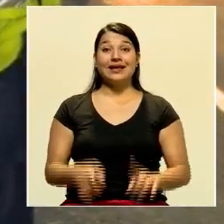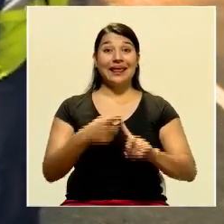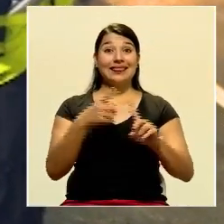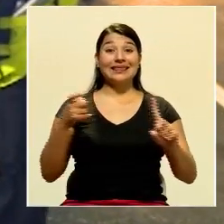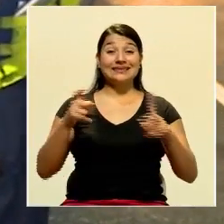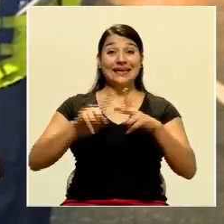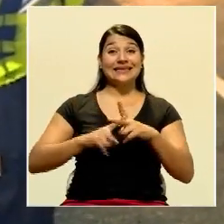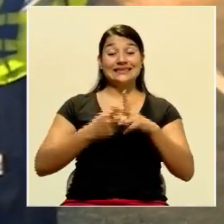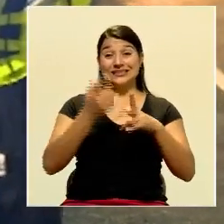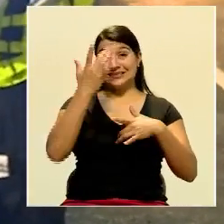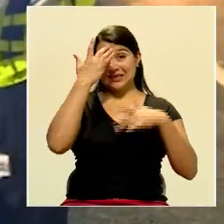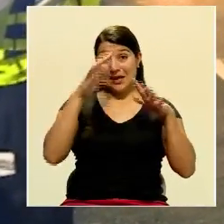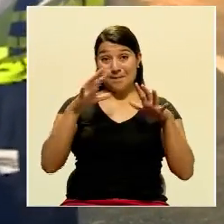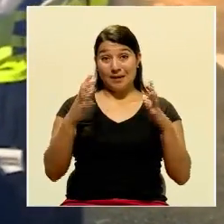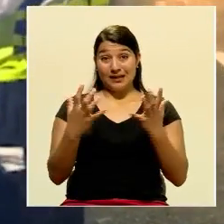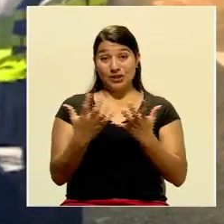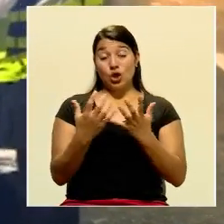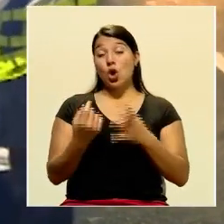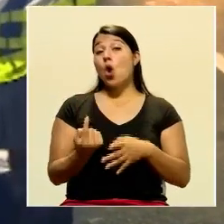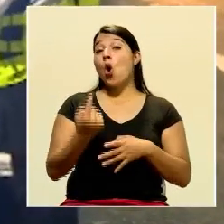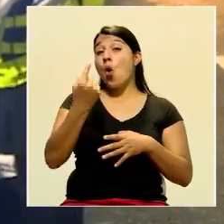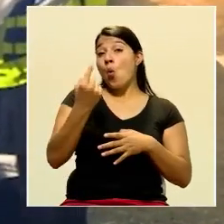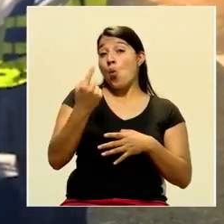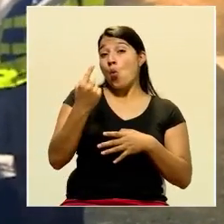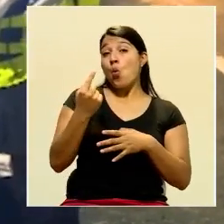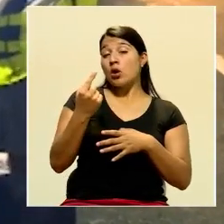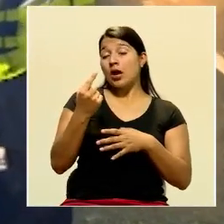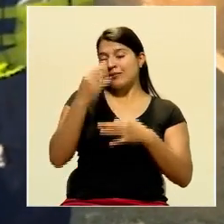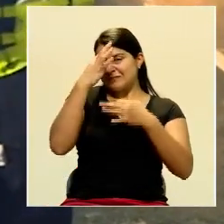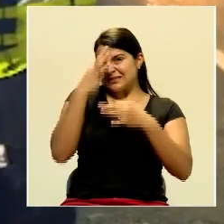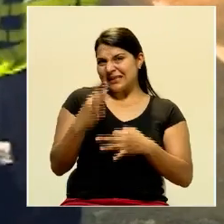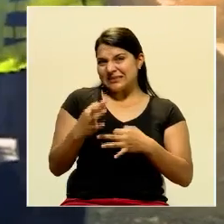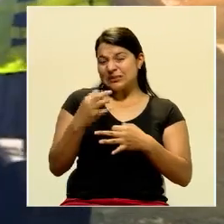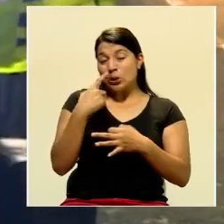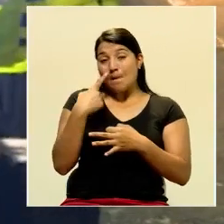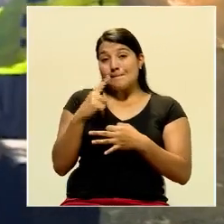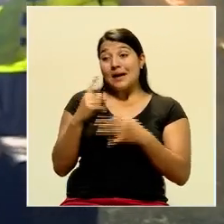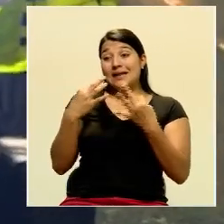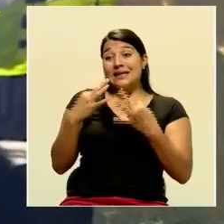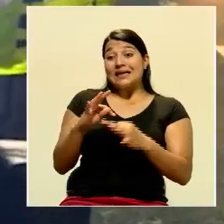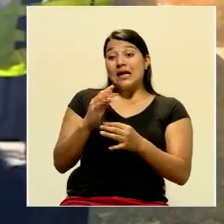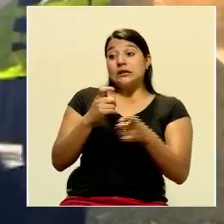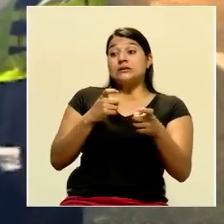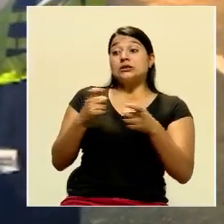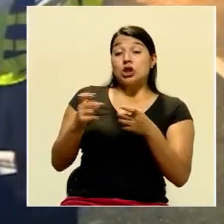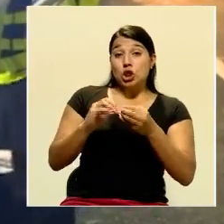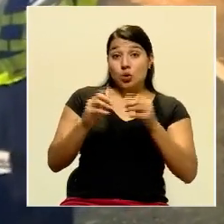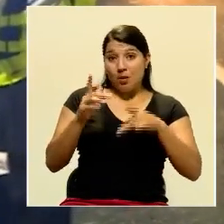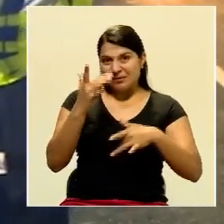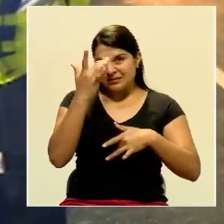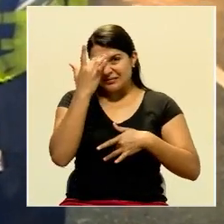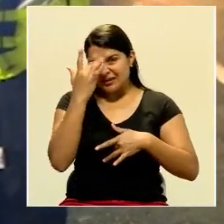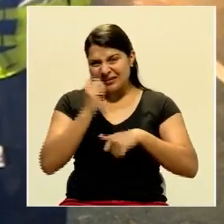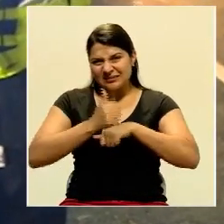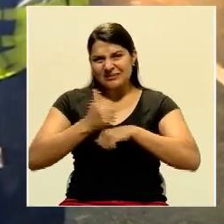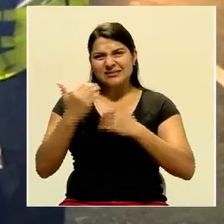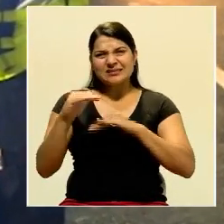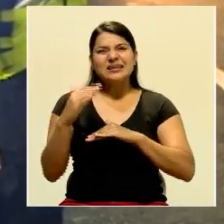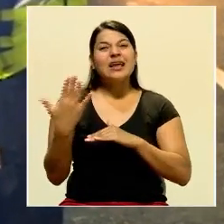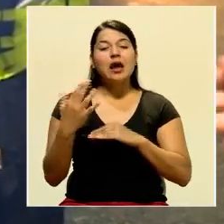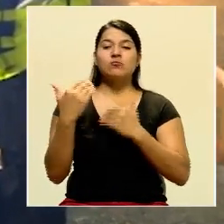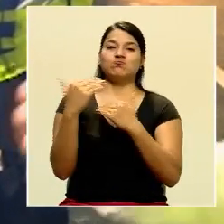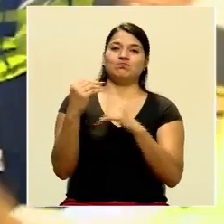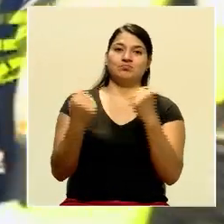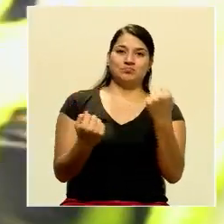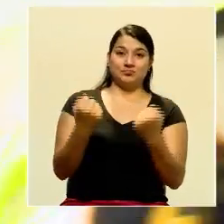Desde que inició la pandemia, una de las medidas por las que optó el gobierno para frenar la curva de contagios de COVID-19 fue la restricción vehicular.